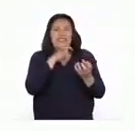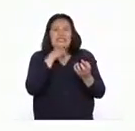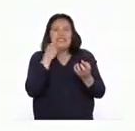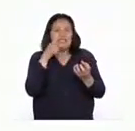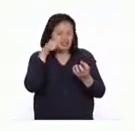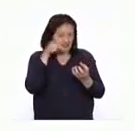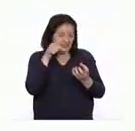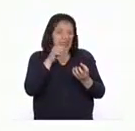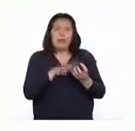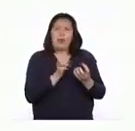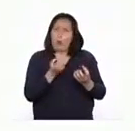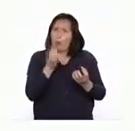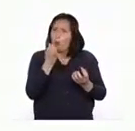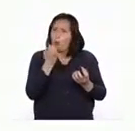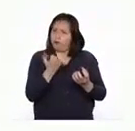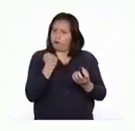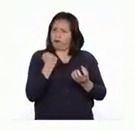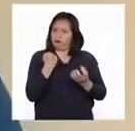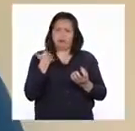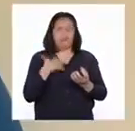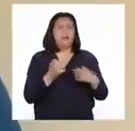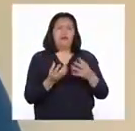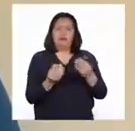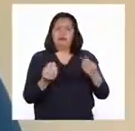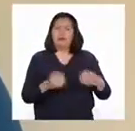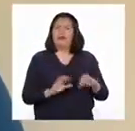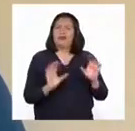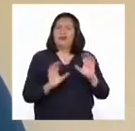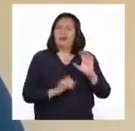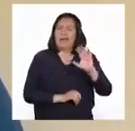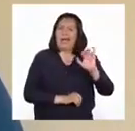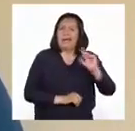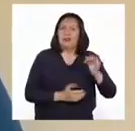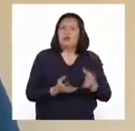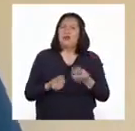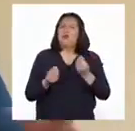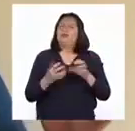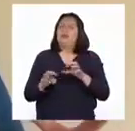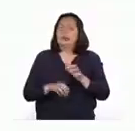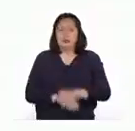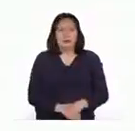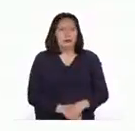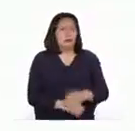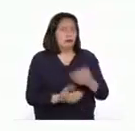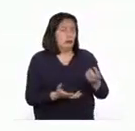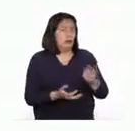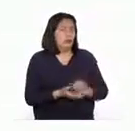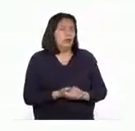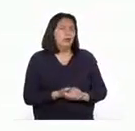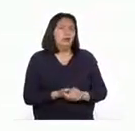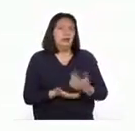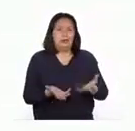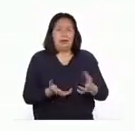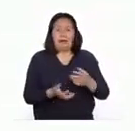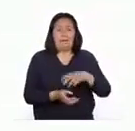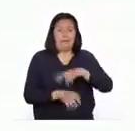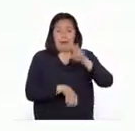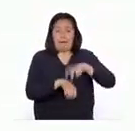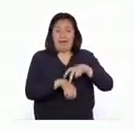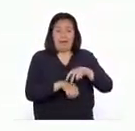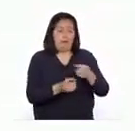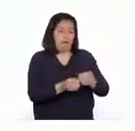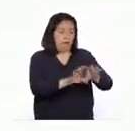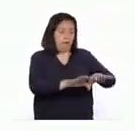alimento muy energético rico en calcio y hierro. ¿Y cómo se produce? Pues se coloca y se deja la papa al